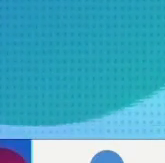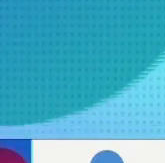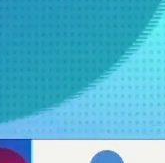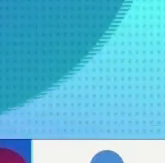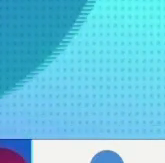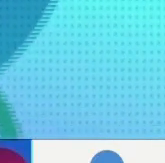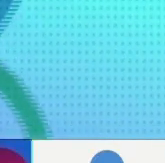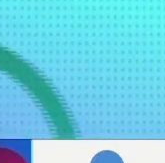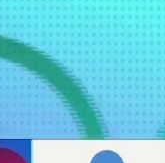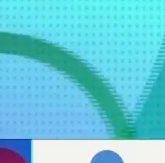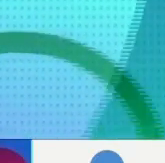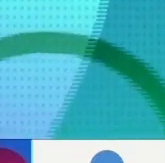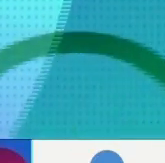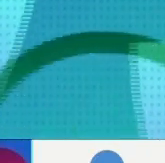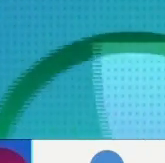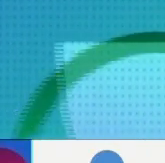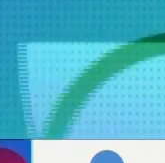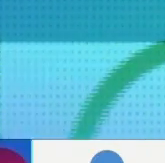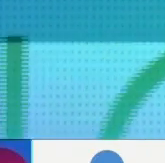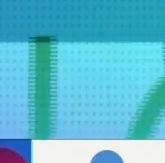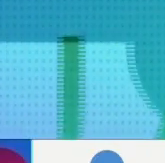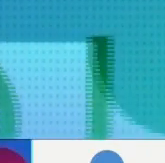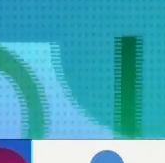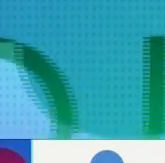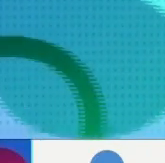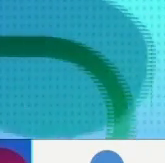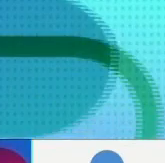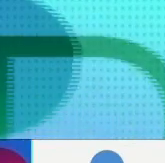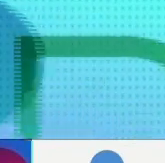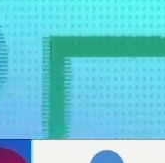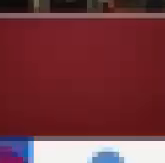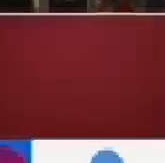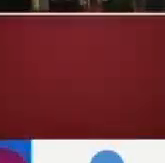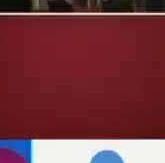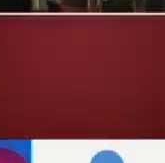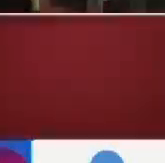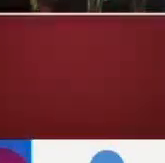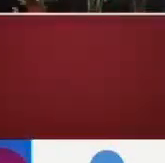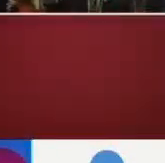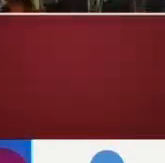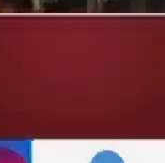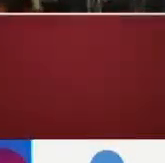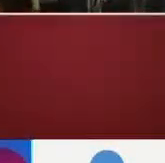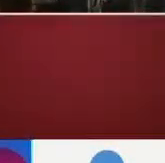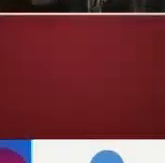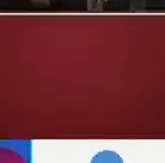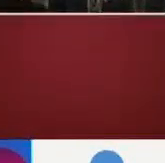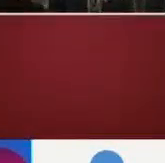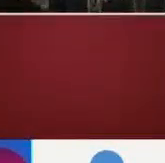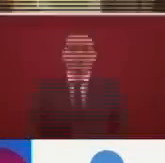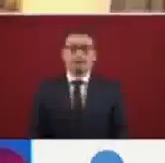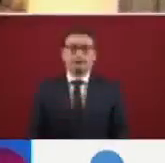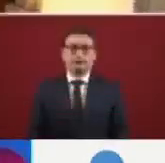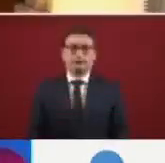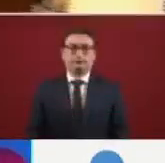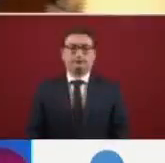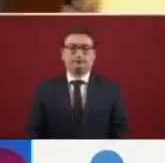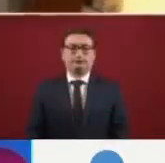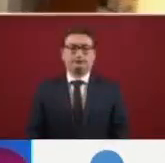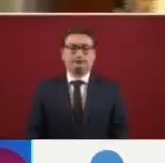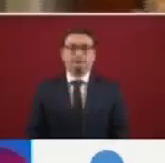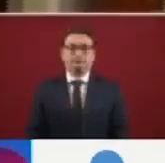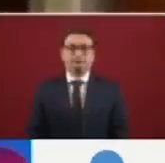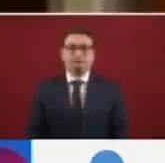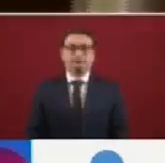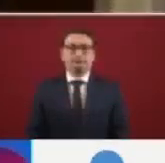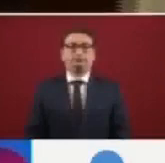muy pendientes. Y mire, precisamente hoy en la mañanera, en la conferencia matutina, el presidente de México, Andrés Manuel López Obrador, habló sobre este